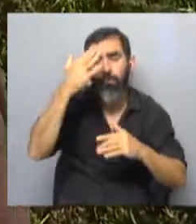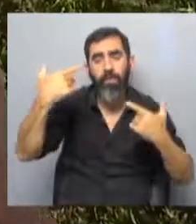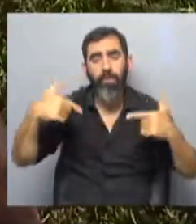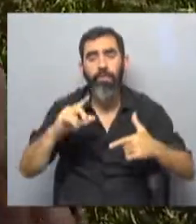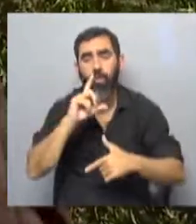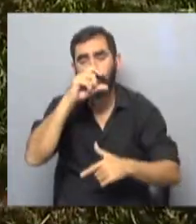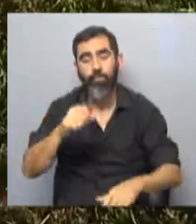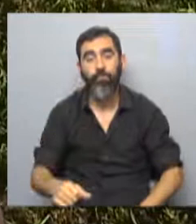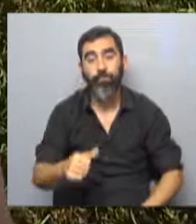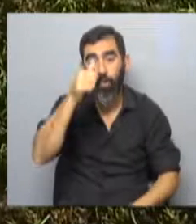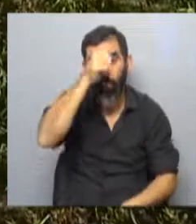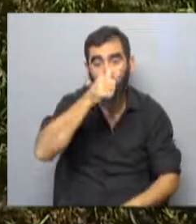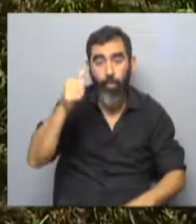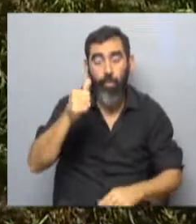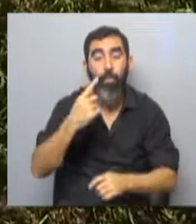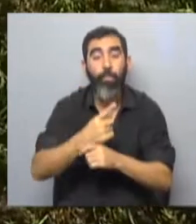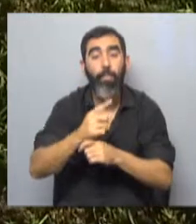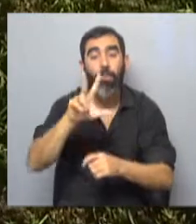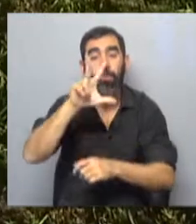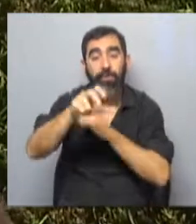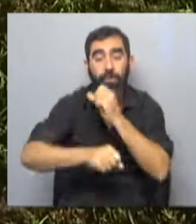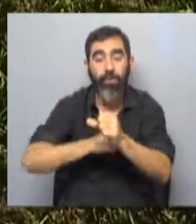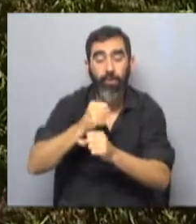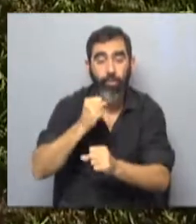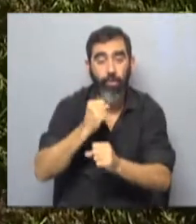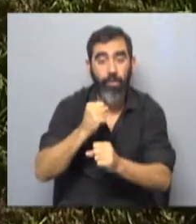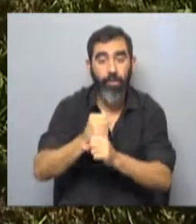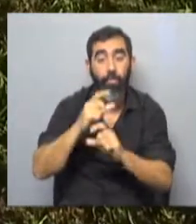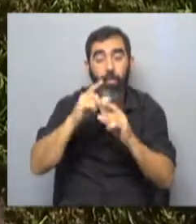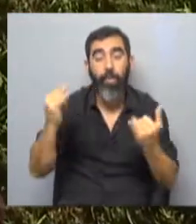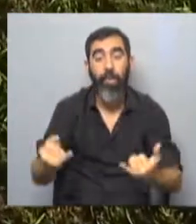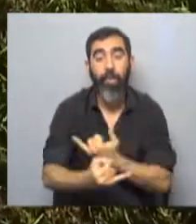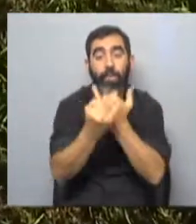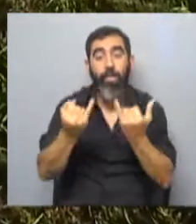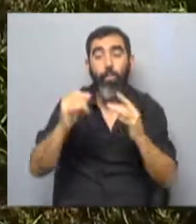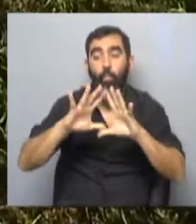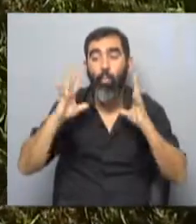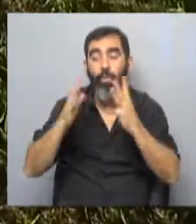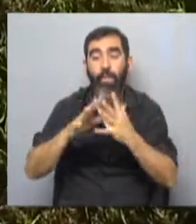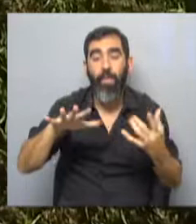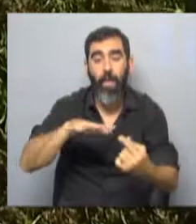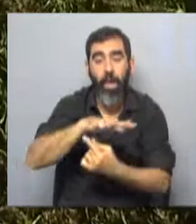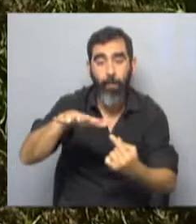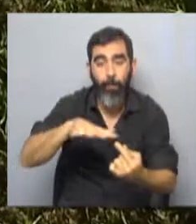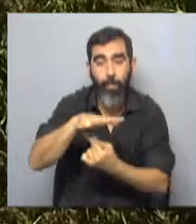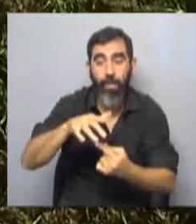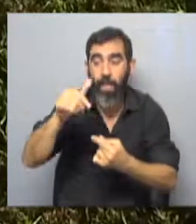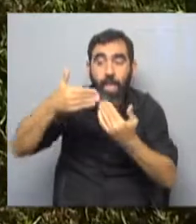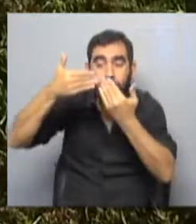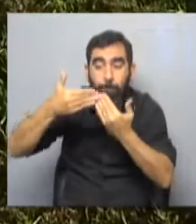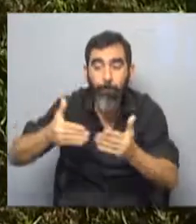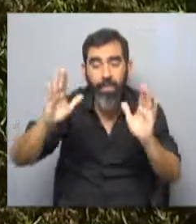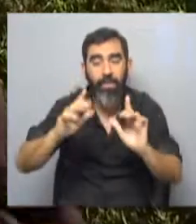exacto el domingo celebramos nuestros primeros tres años de trabajo y el día mundial del ambiente volvemos a ese lugar donde todo comenzó que fue en la esquina de la